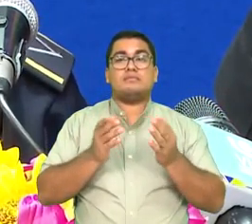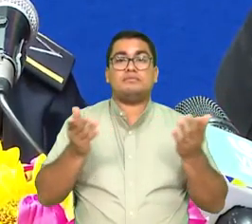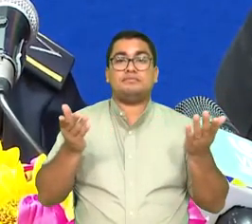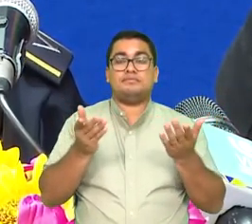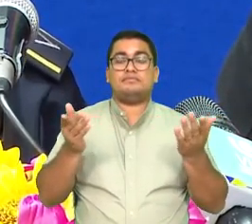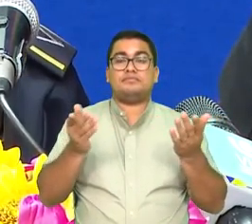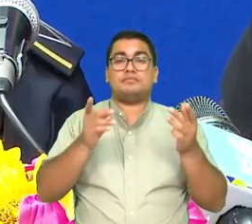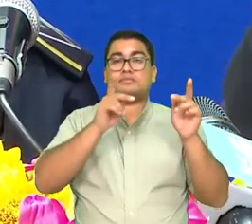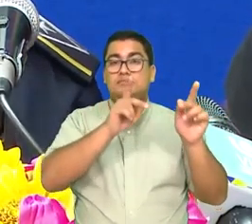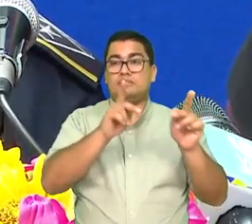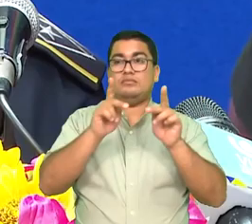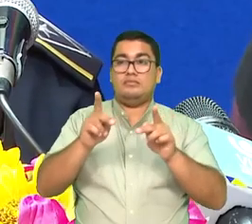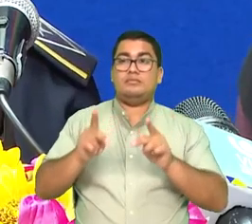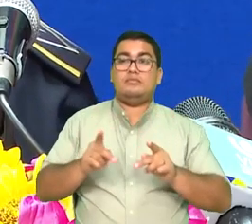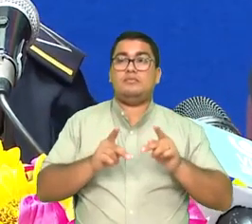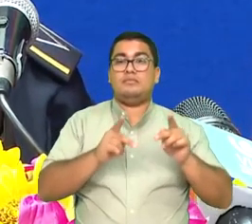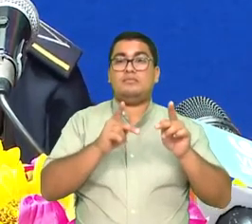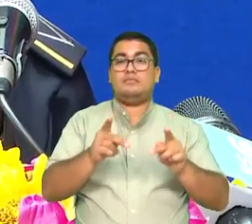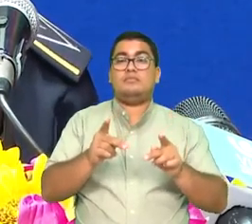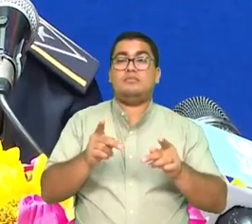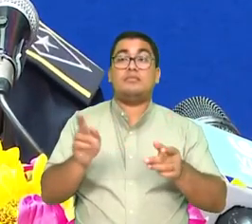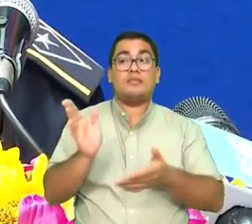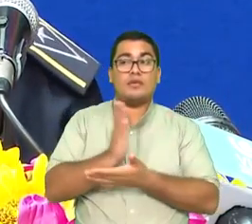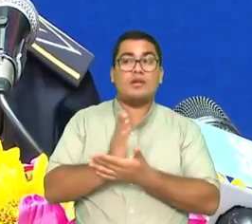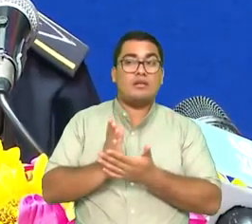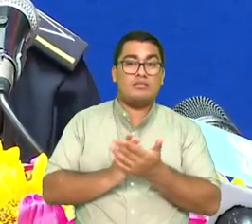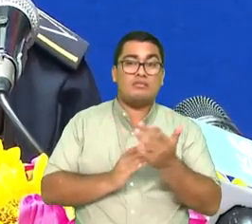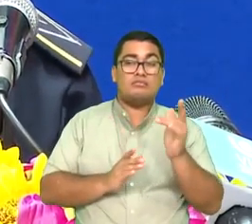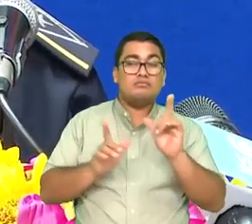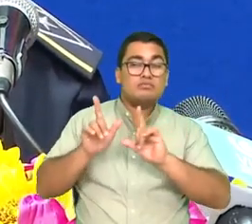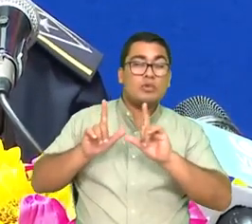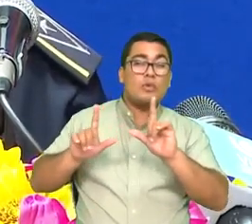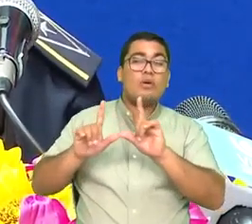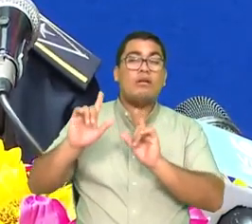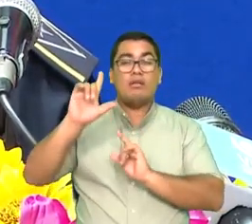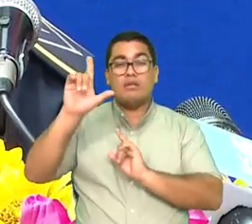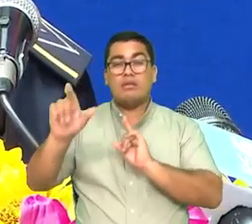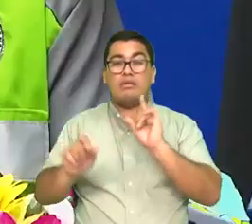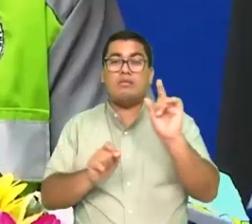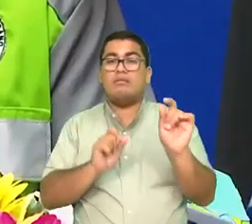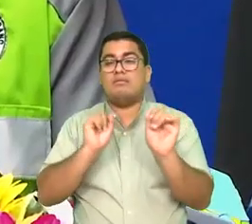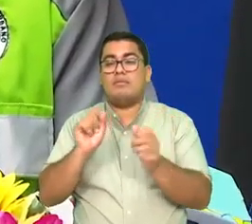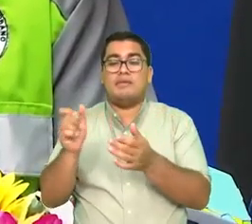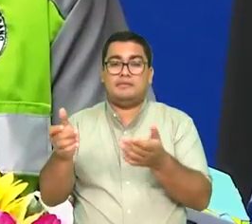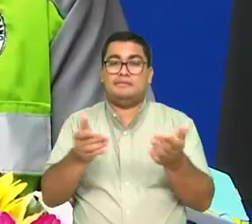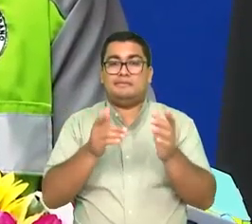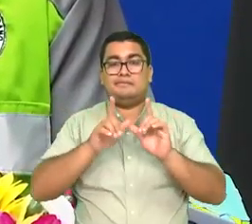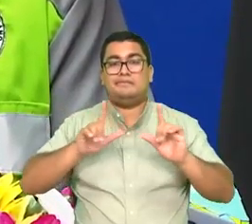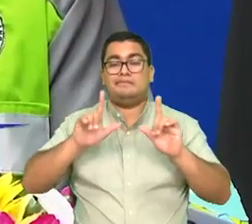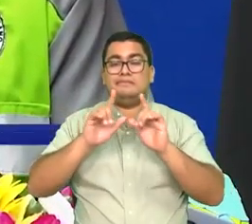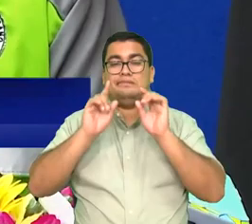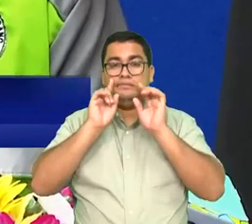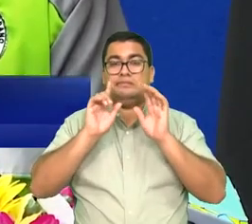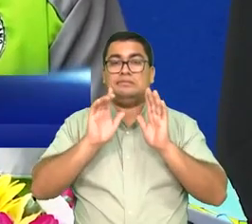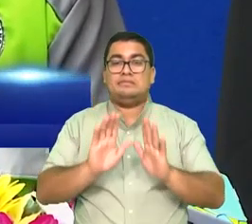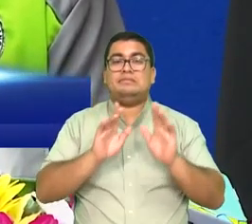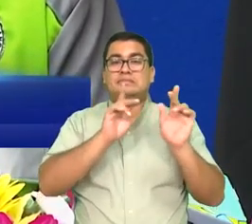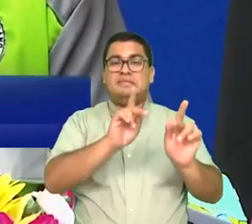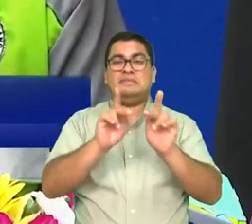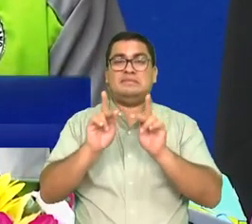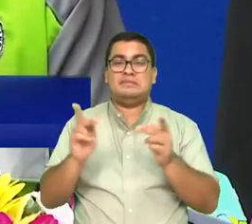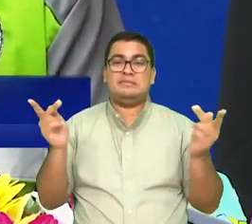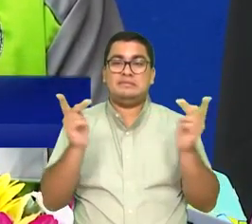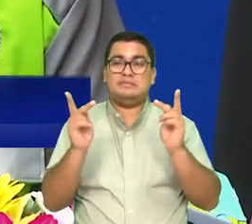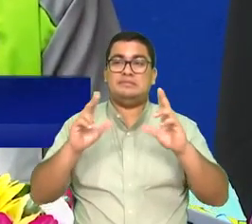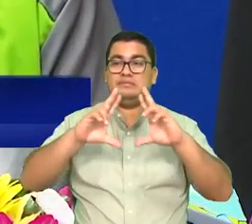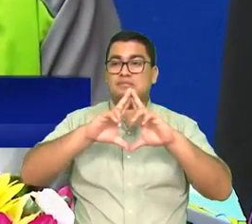la gente todavía que está en algunos lugares sensibles, estén en lugares seguros. Los nicaragüenses se caracterizan